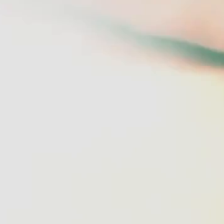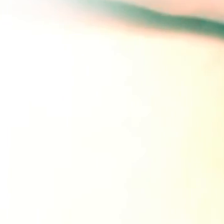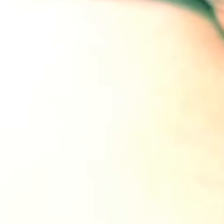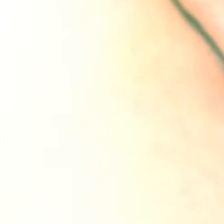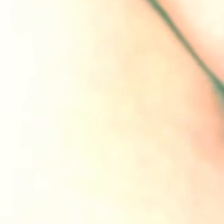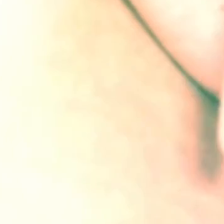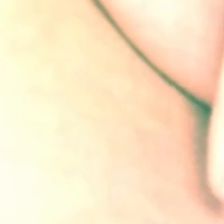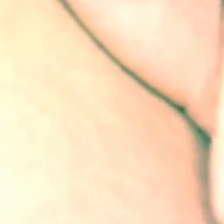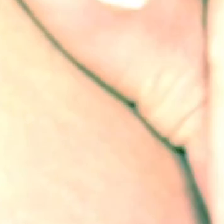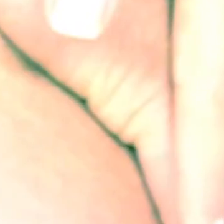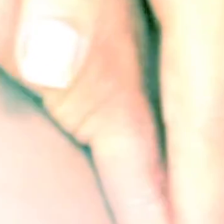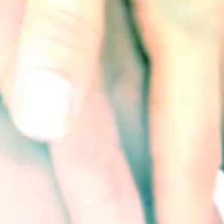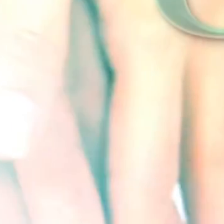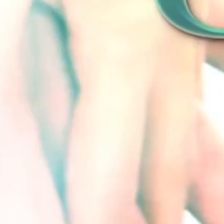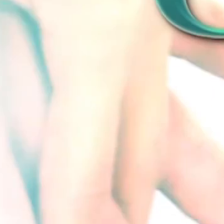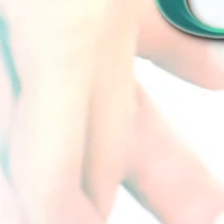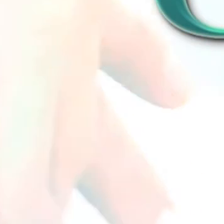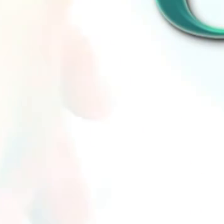comerciales.